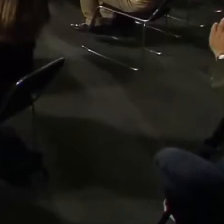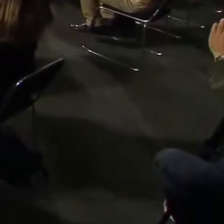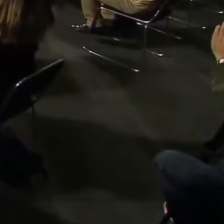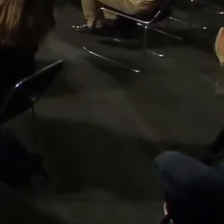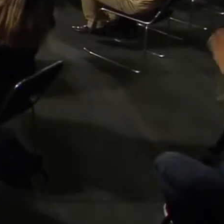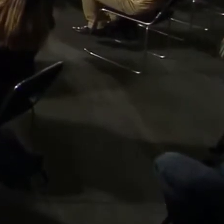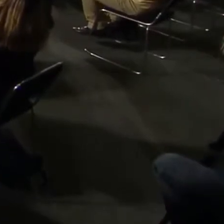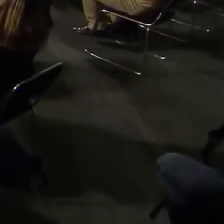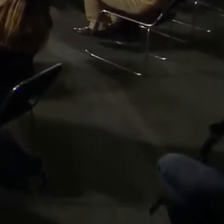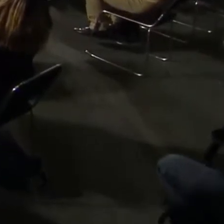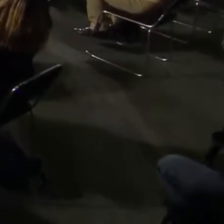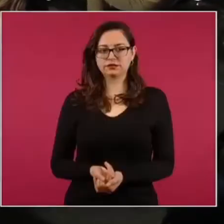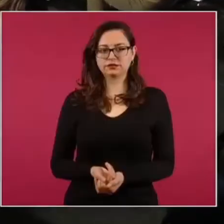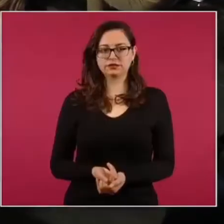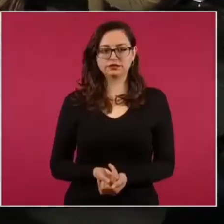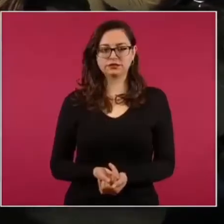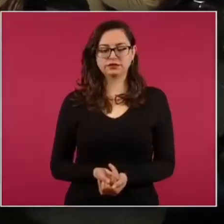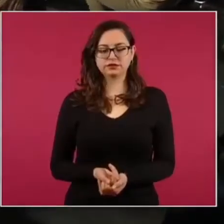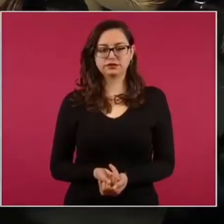Bueno.